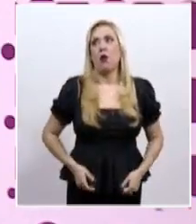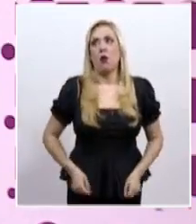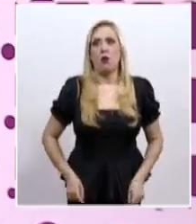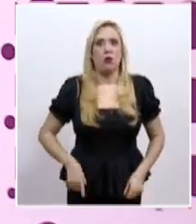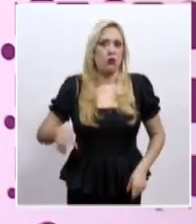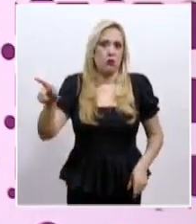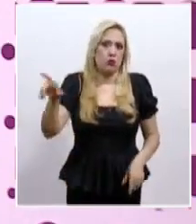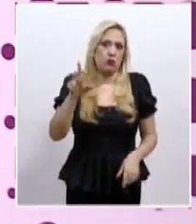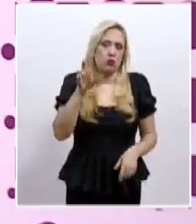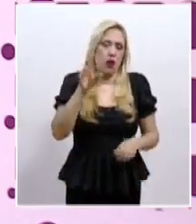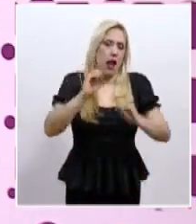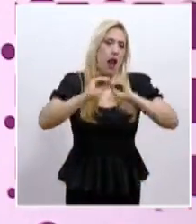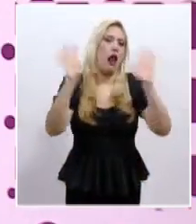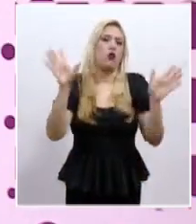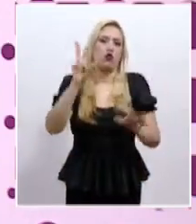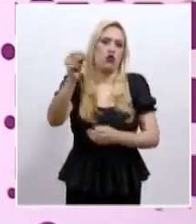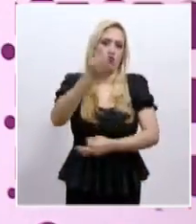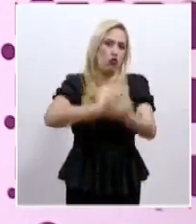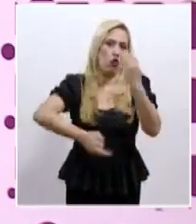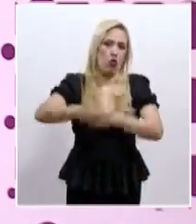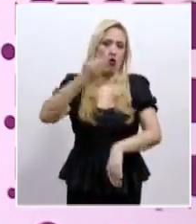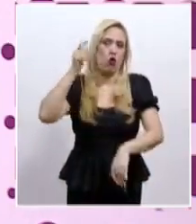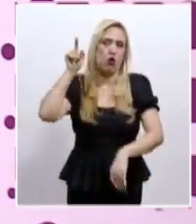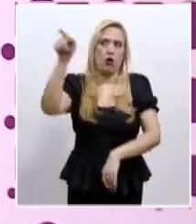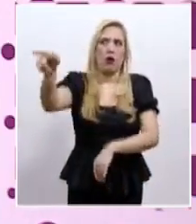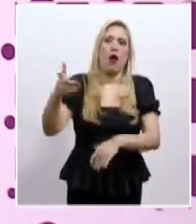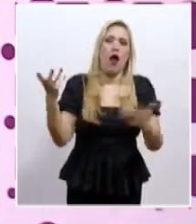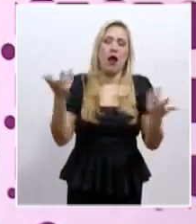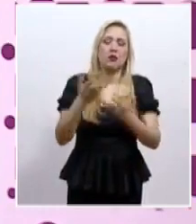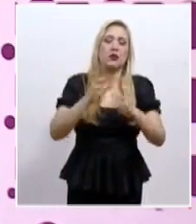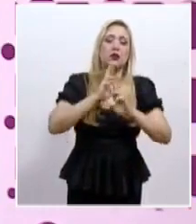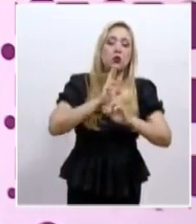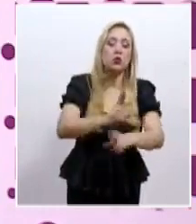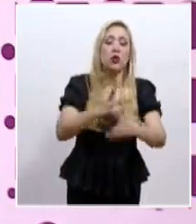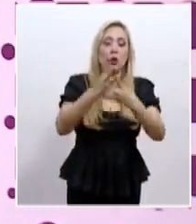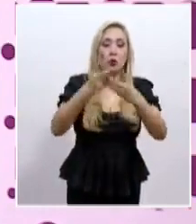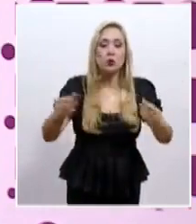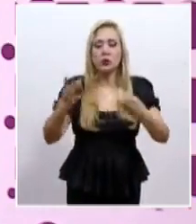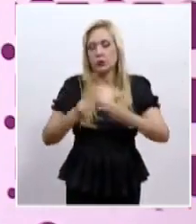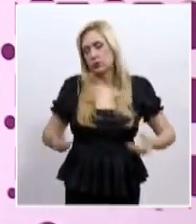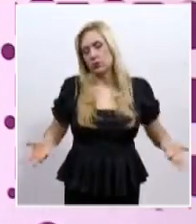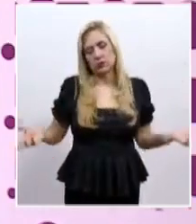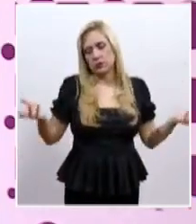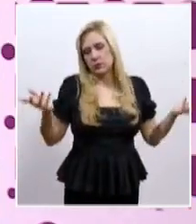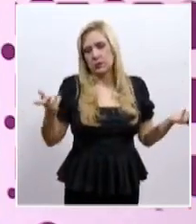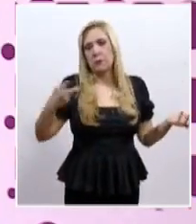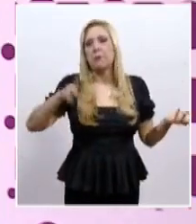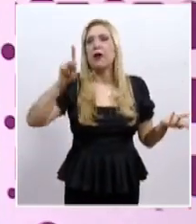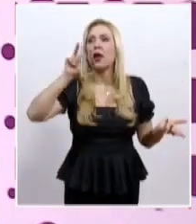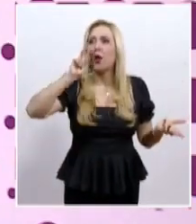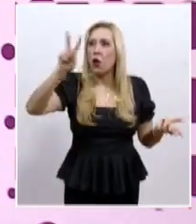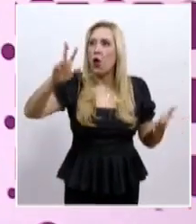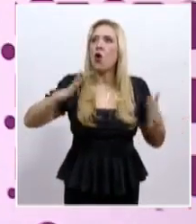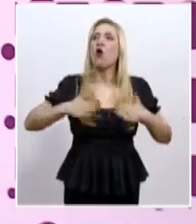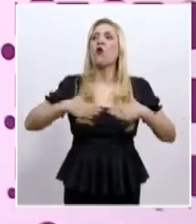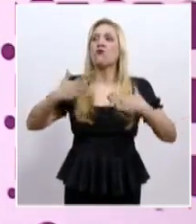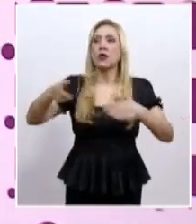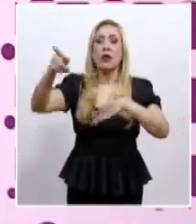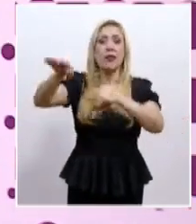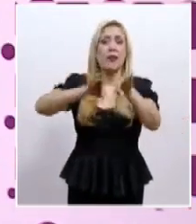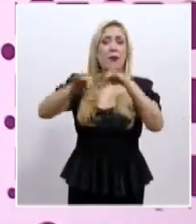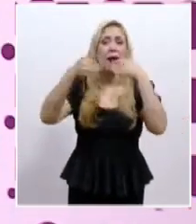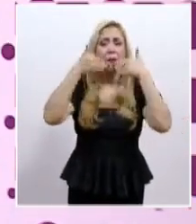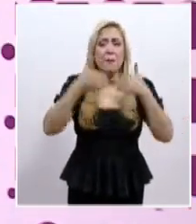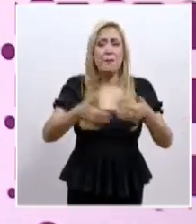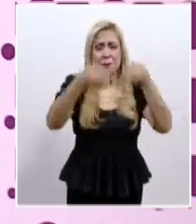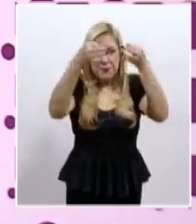la respuesta o la verdad de cómo alcanzar este desarrollo sustentable, inspira la confianza en los actores económicos,